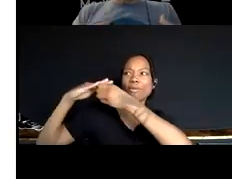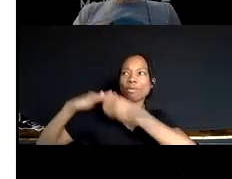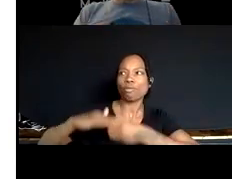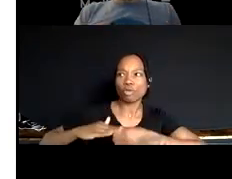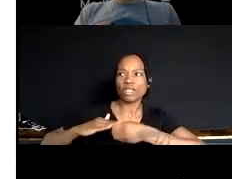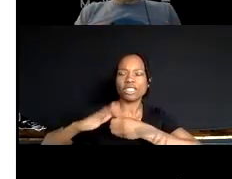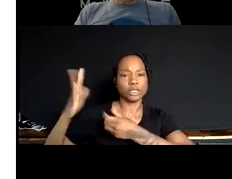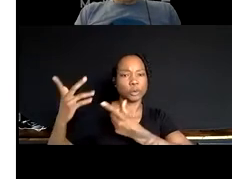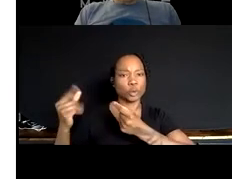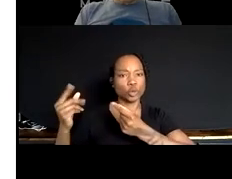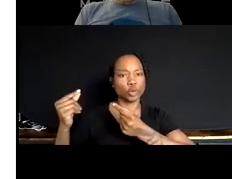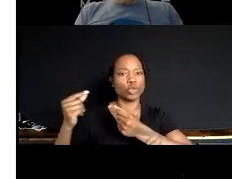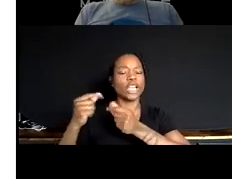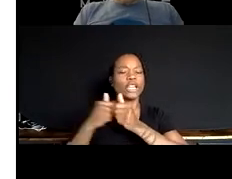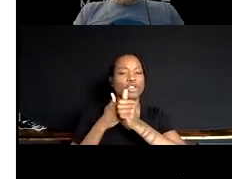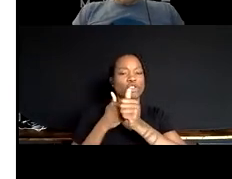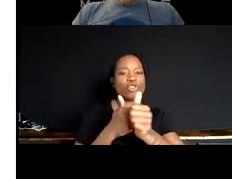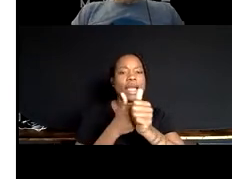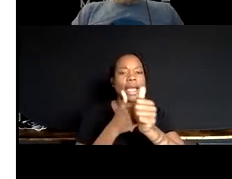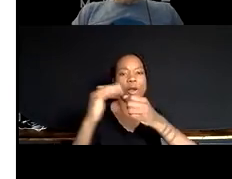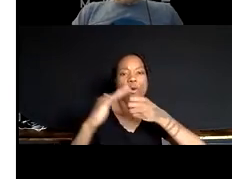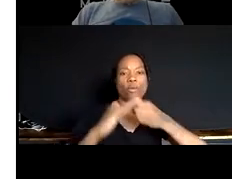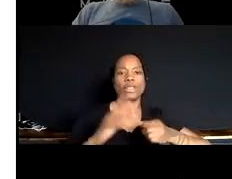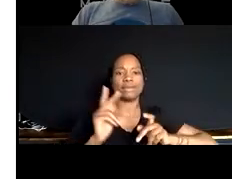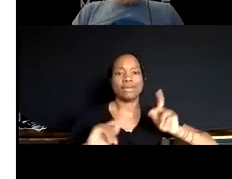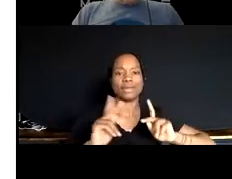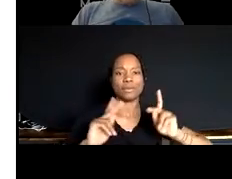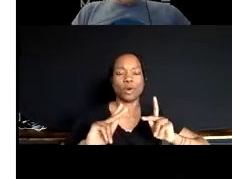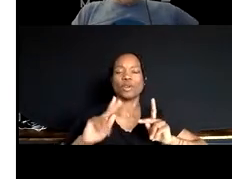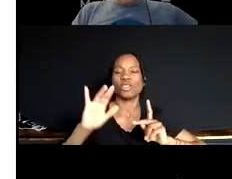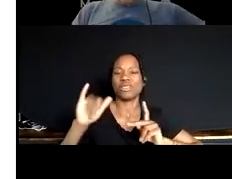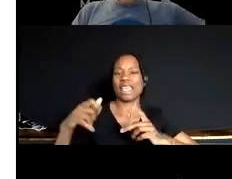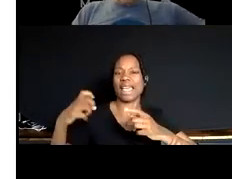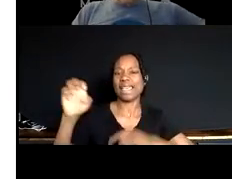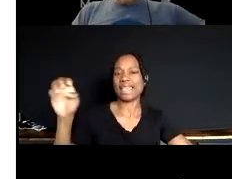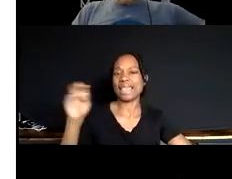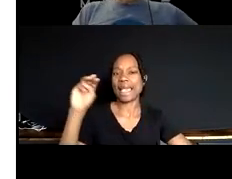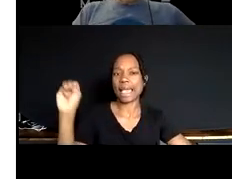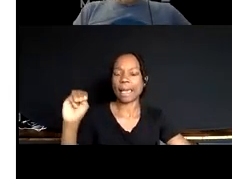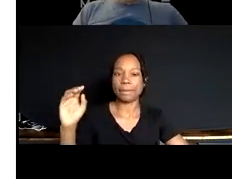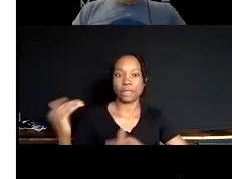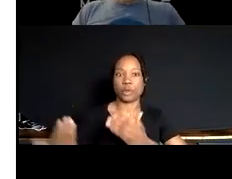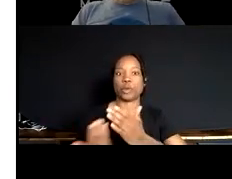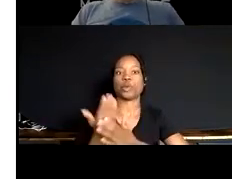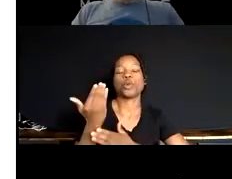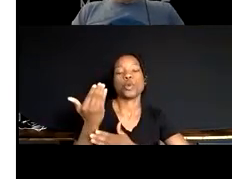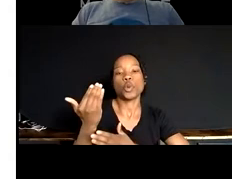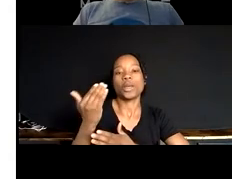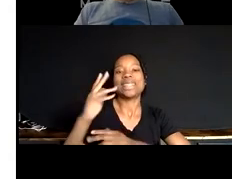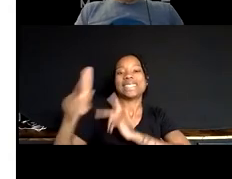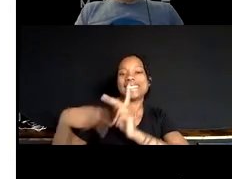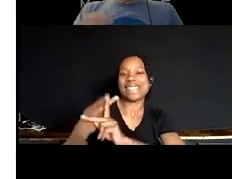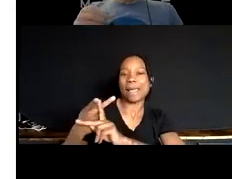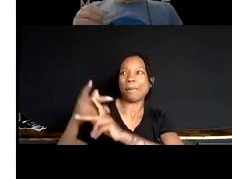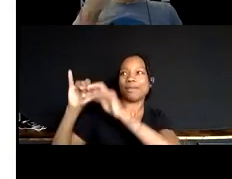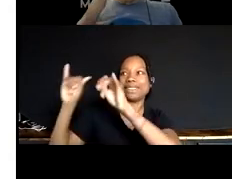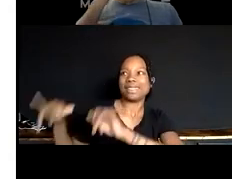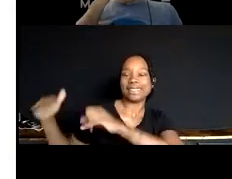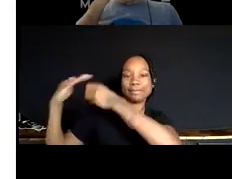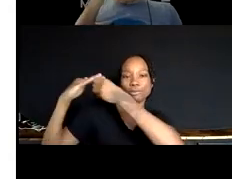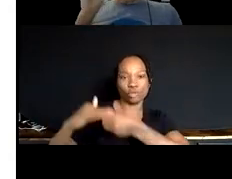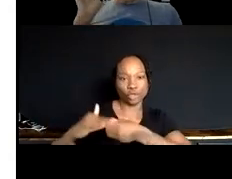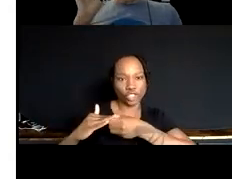de opresión que mantienen este proceso de monitoreo electrónico, y este proceso es la versión más